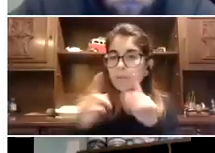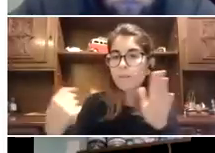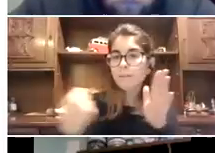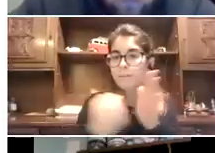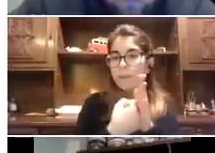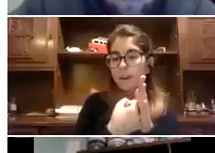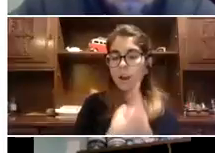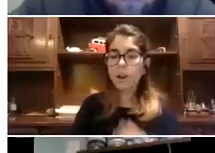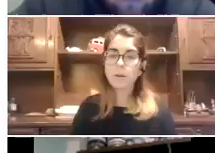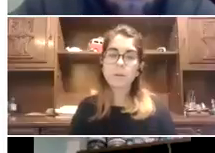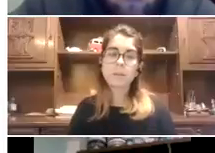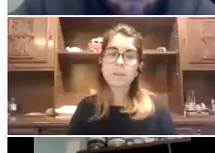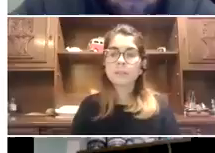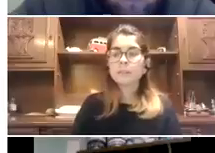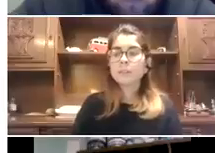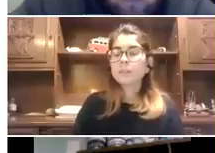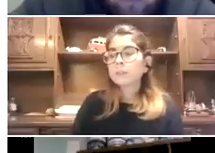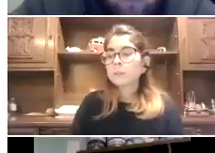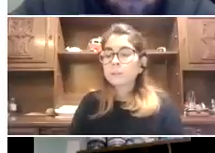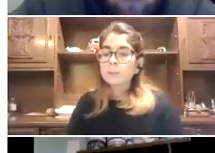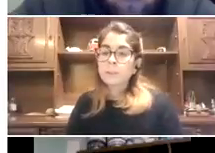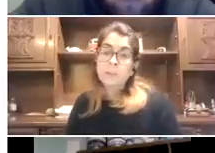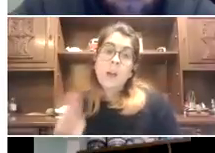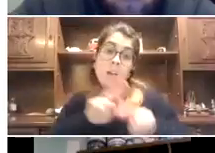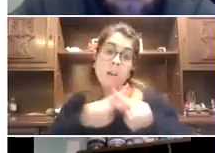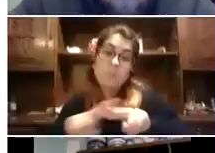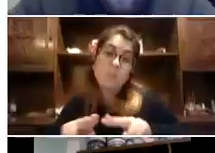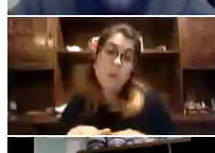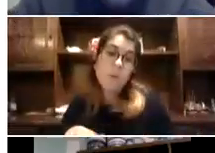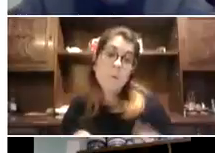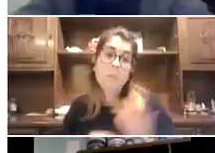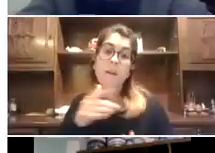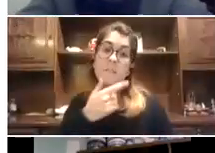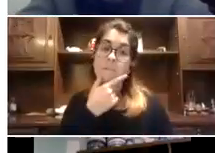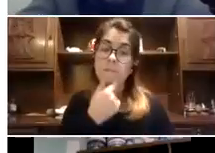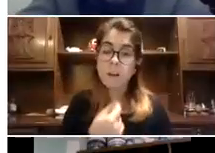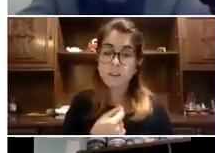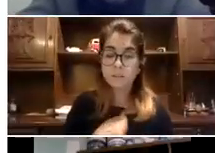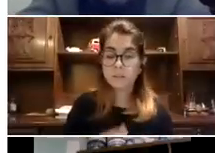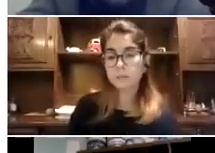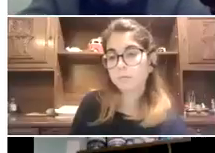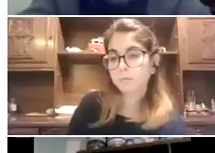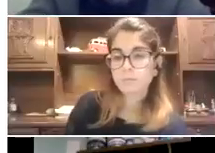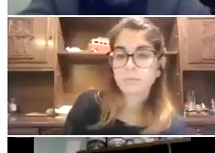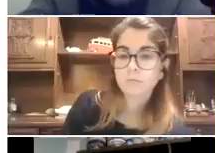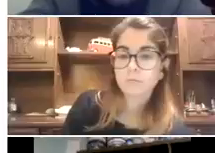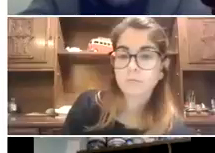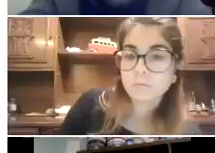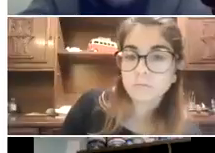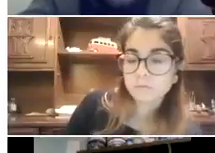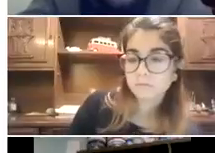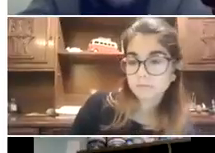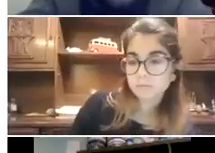Esa es la solución más, digamos, más práctica y me parece equilibrada que veo